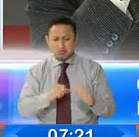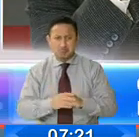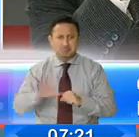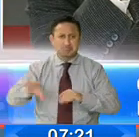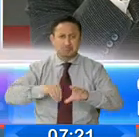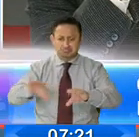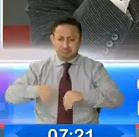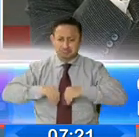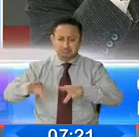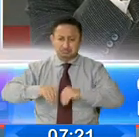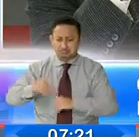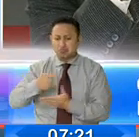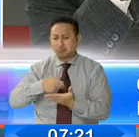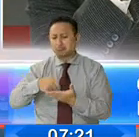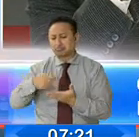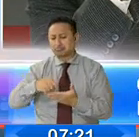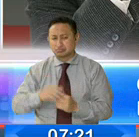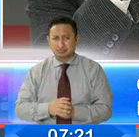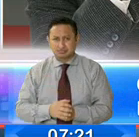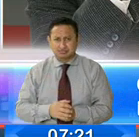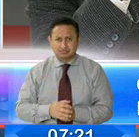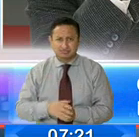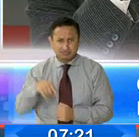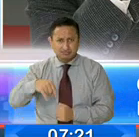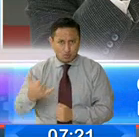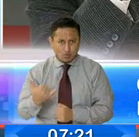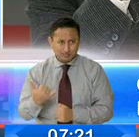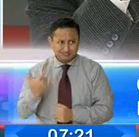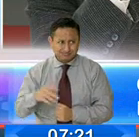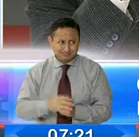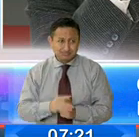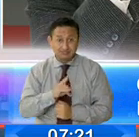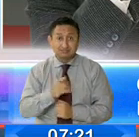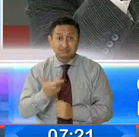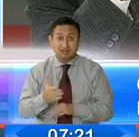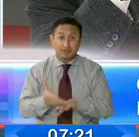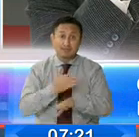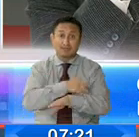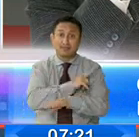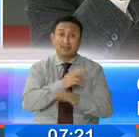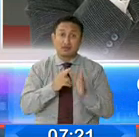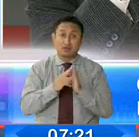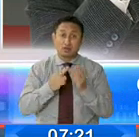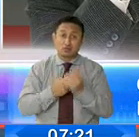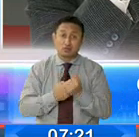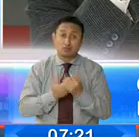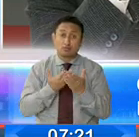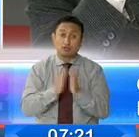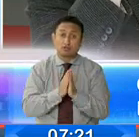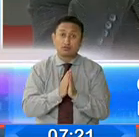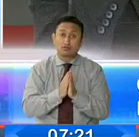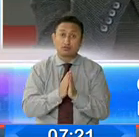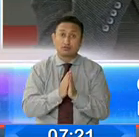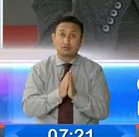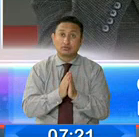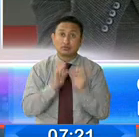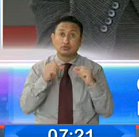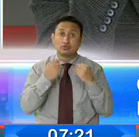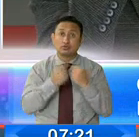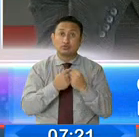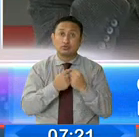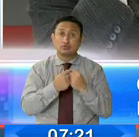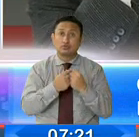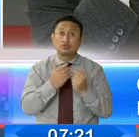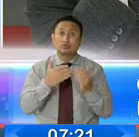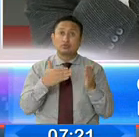admitiendo, ¿no? Hay un recurso presentado por el movimiento político en